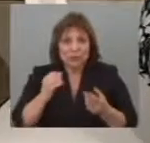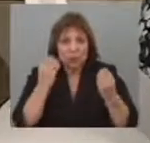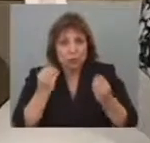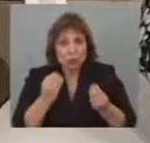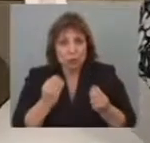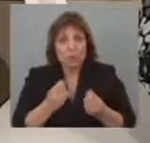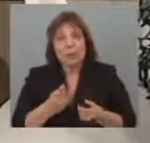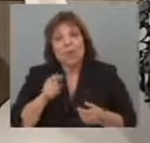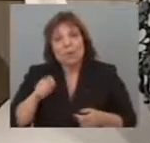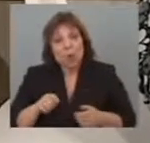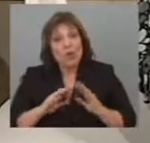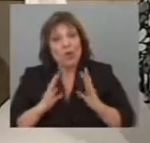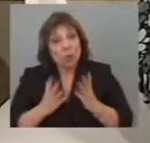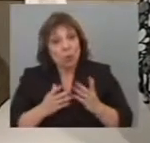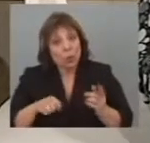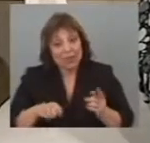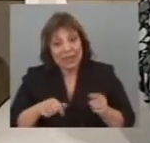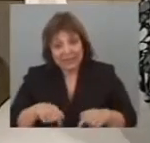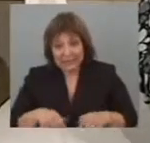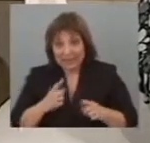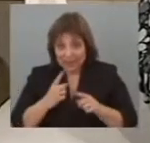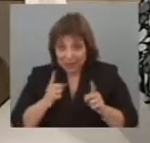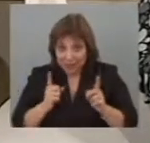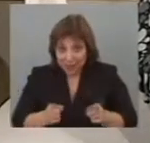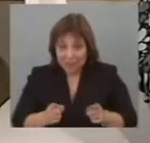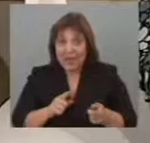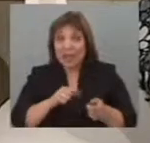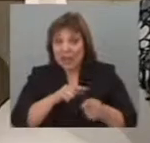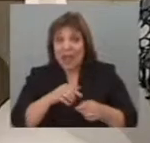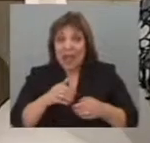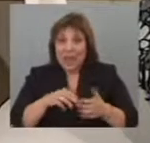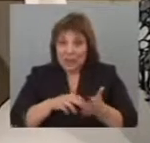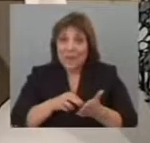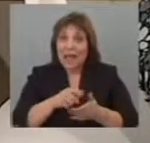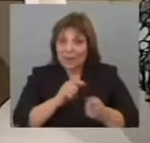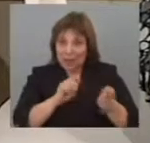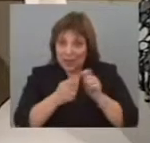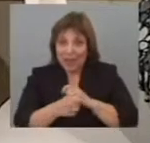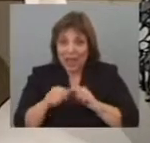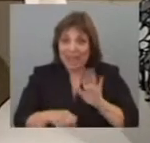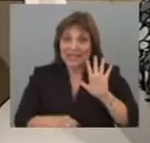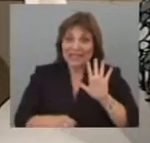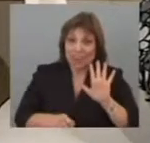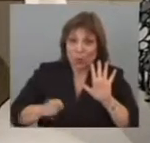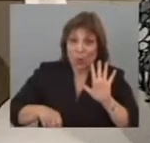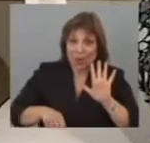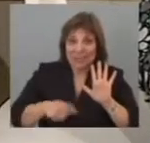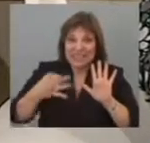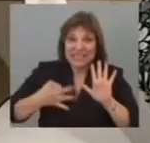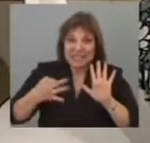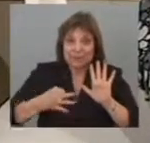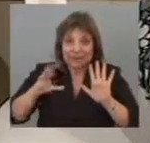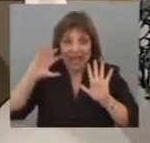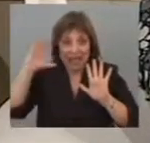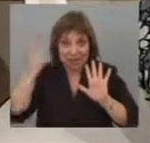Bueno, el Poder Judicial está también en este momento en un proceso de cambio. El hecho de que existan 5 juzgados especializados en